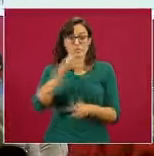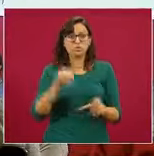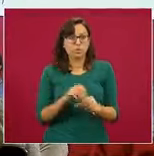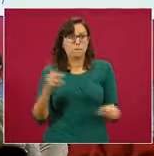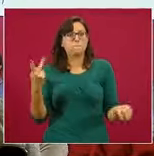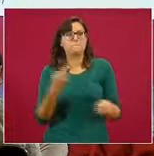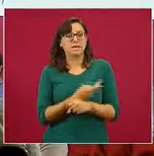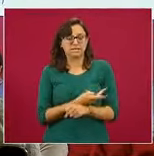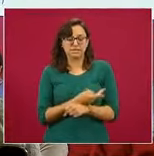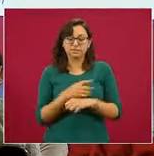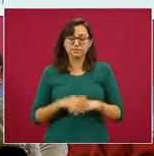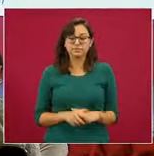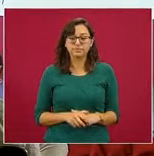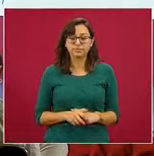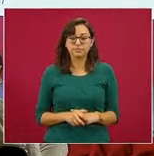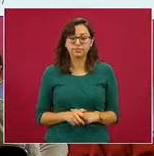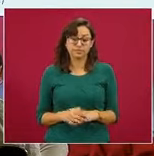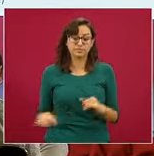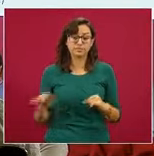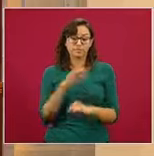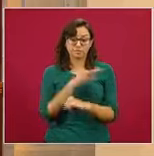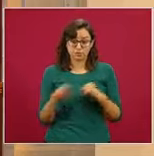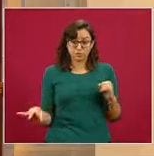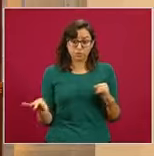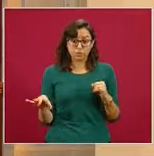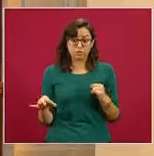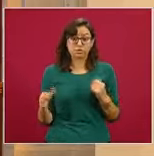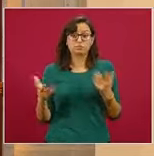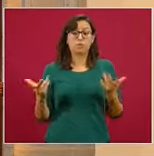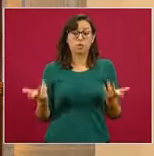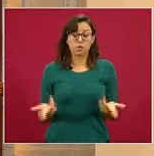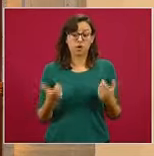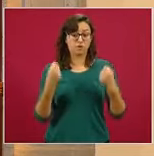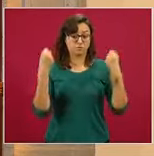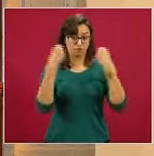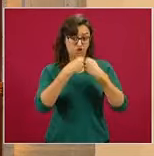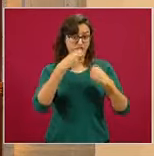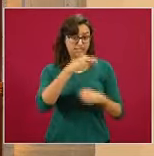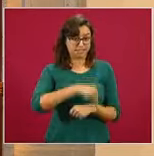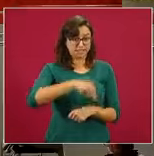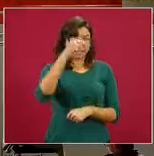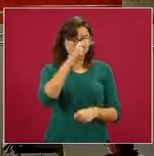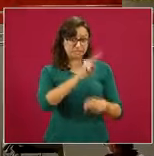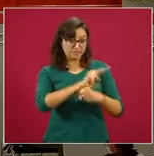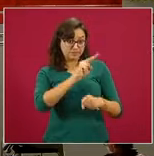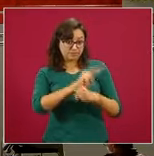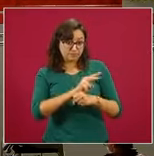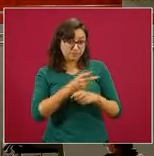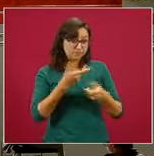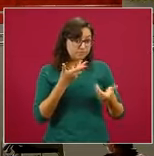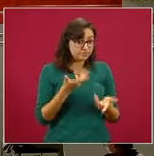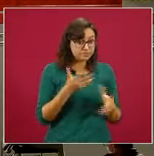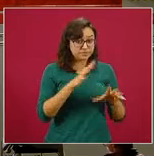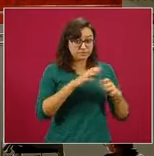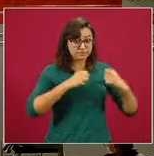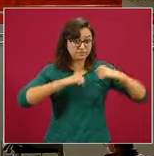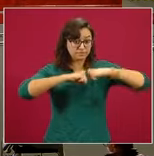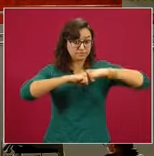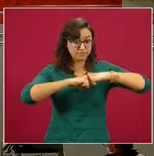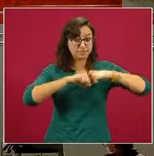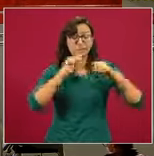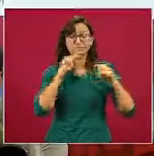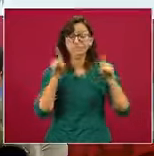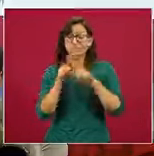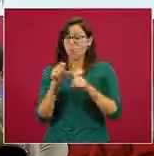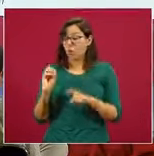país. Y finalmente, así como queremos vigilar la frontera norte con San Diego, con la Organización Panamericana de la